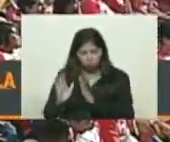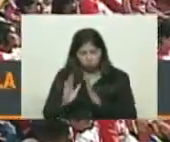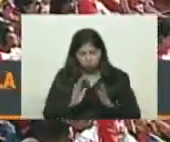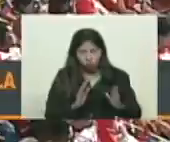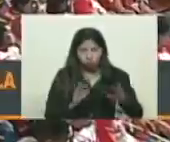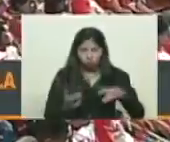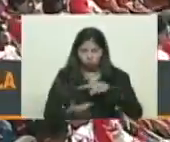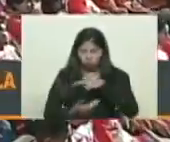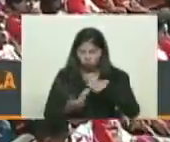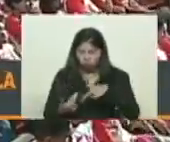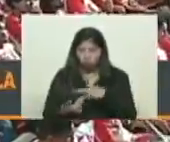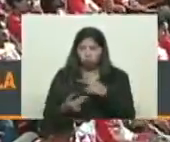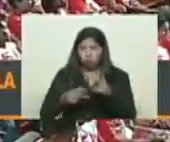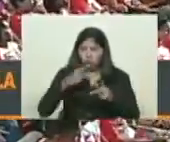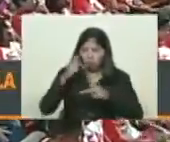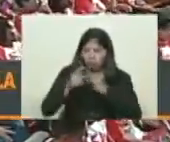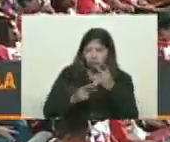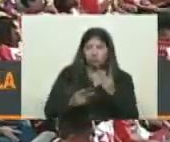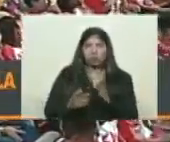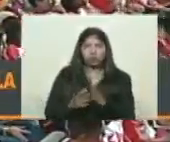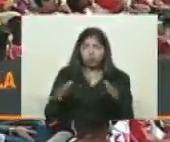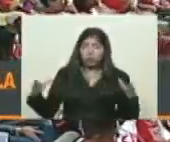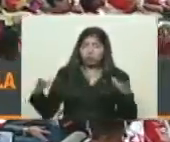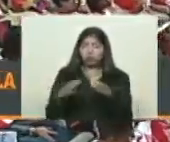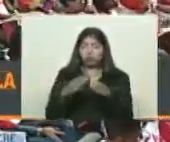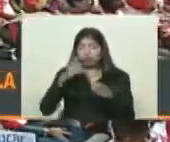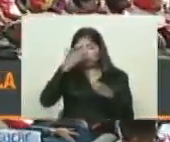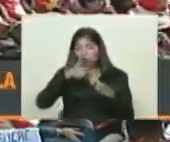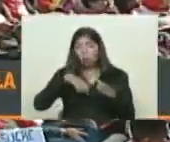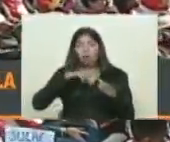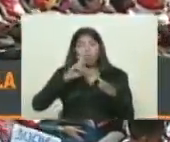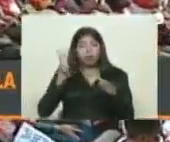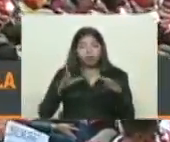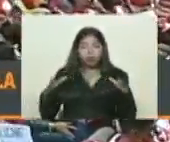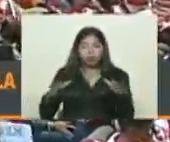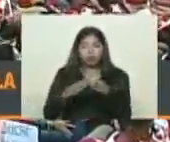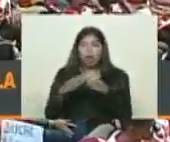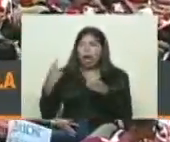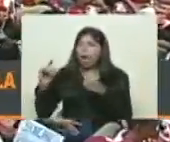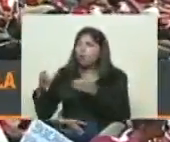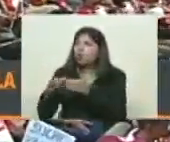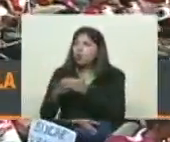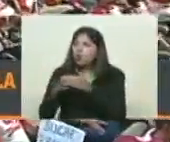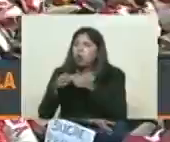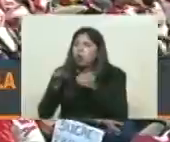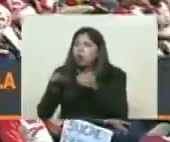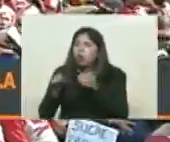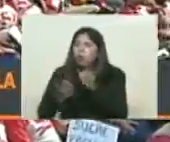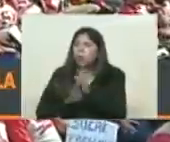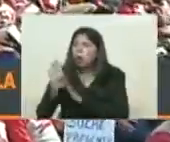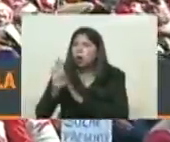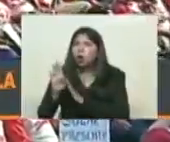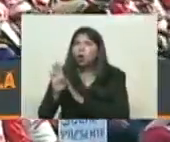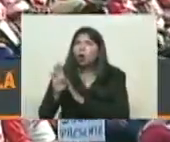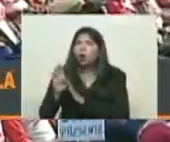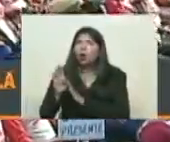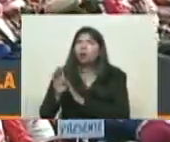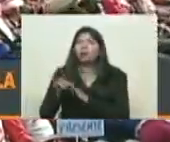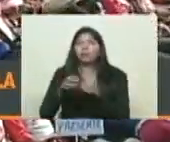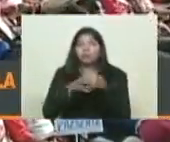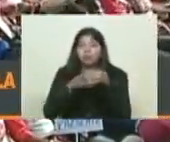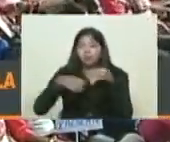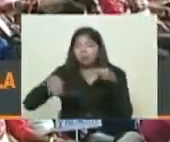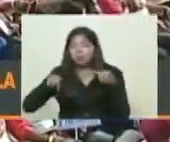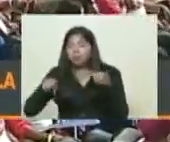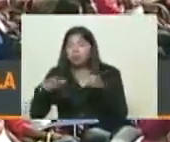del movimiento Somos Venezuela, hay un conjunto de compañeros que vienen creciendo cada vez más, que es el movimiento Plan Chamba